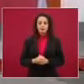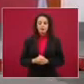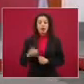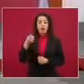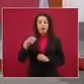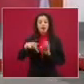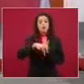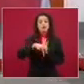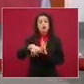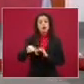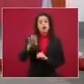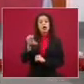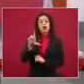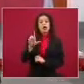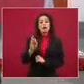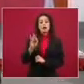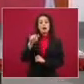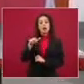Este es el financiero.